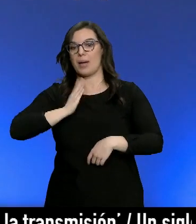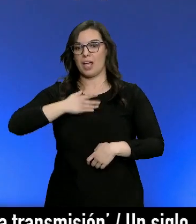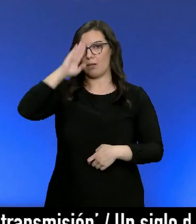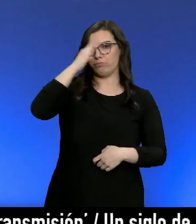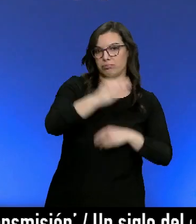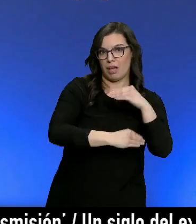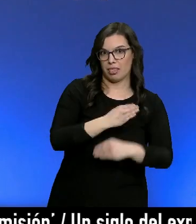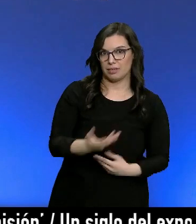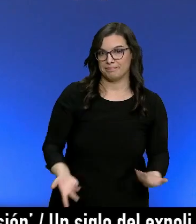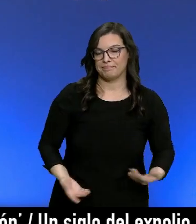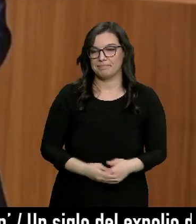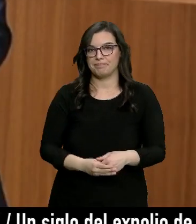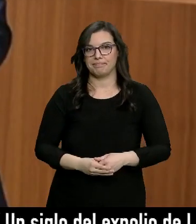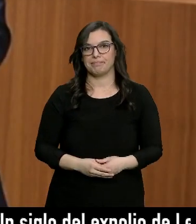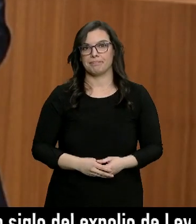lo contrario.